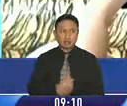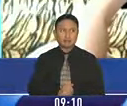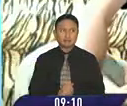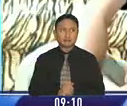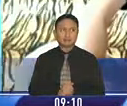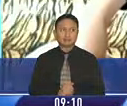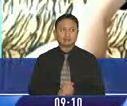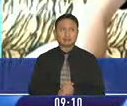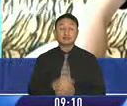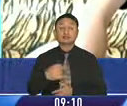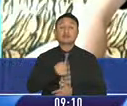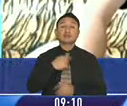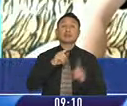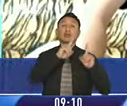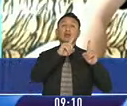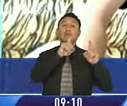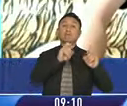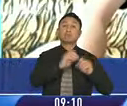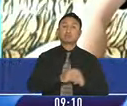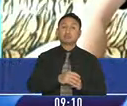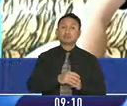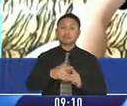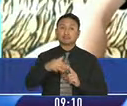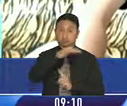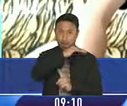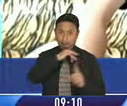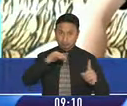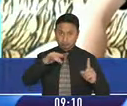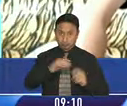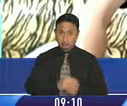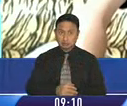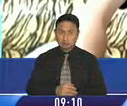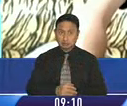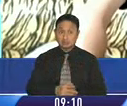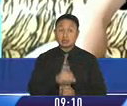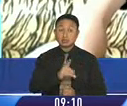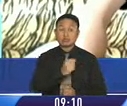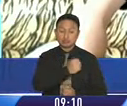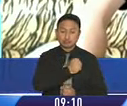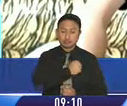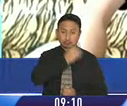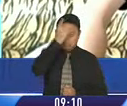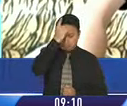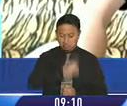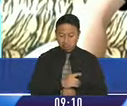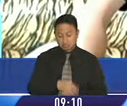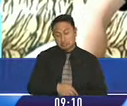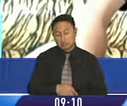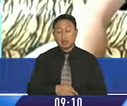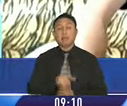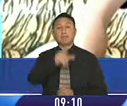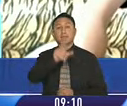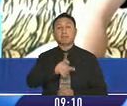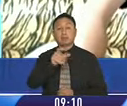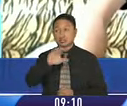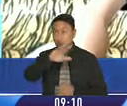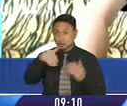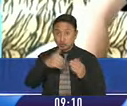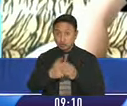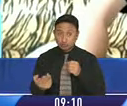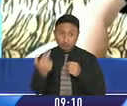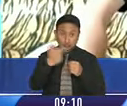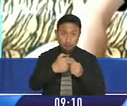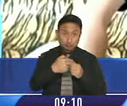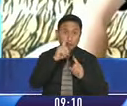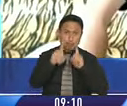la hicieron de manera, digamos, autoritaria, no de una forma participativa. Es